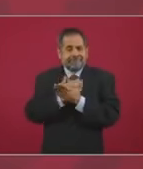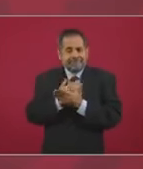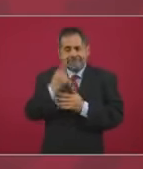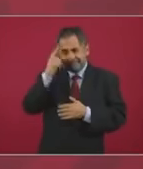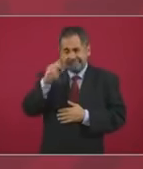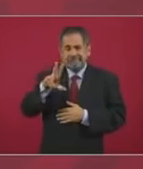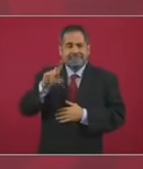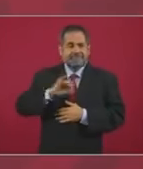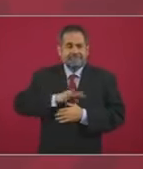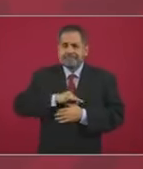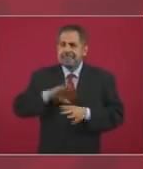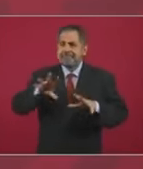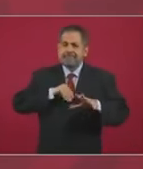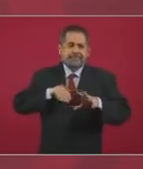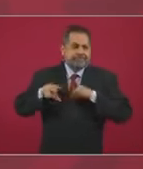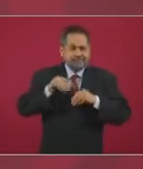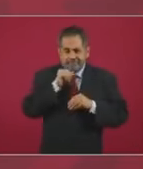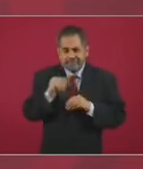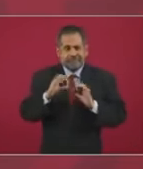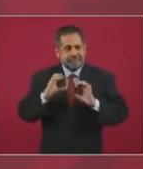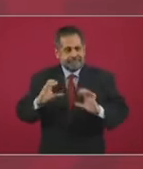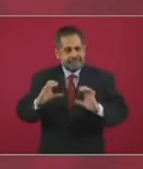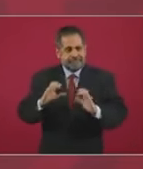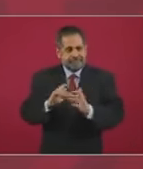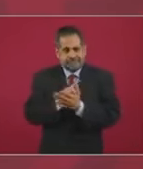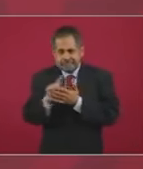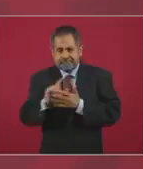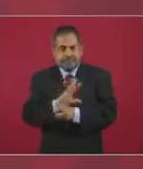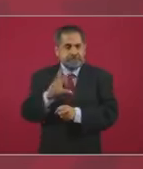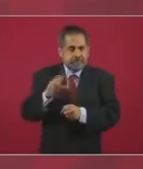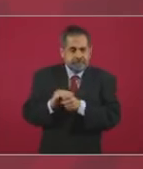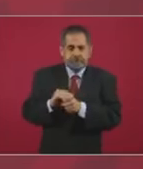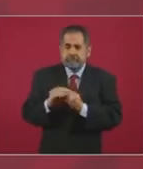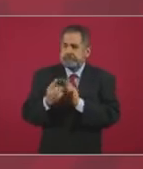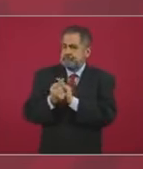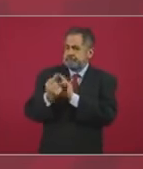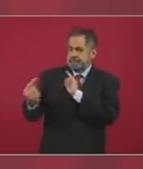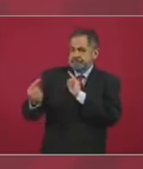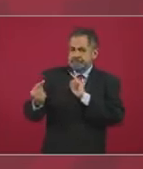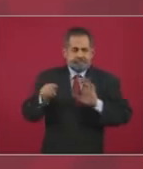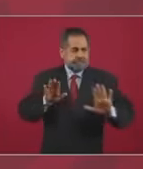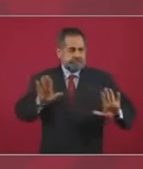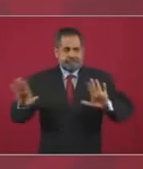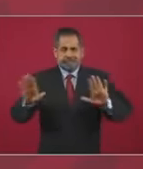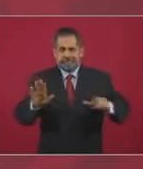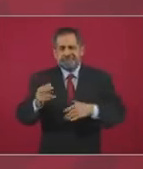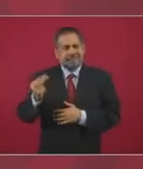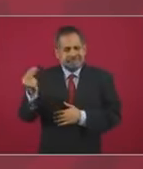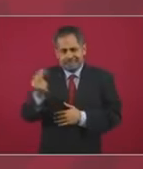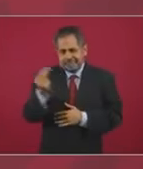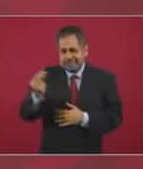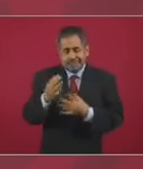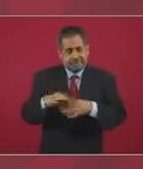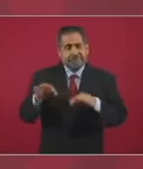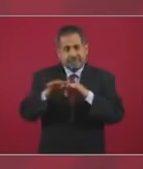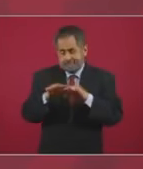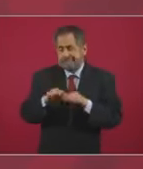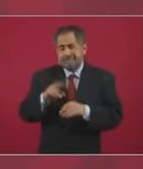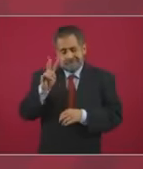de higiene, de protección y de distanciamiento físico, pues siguen